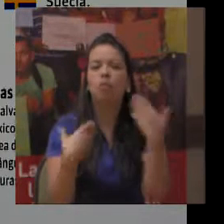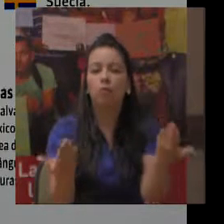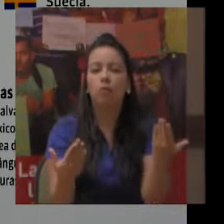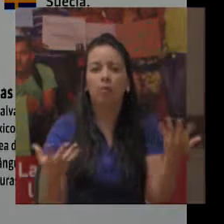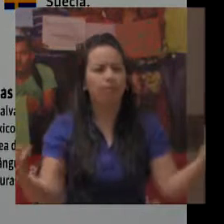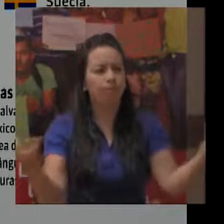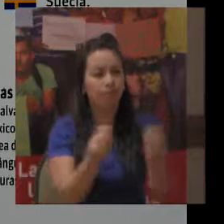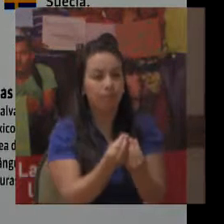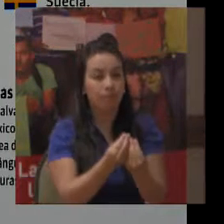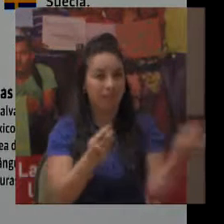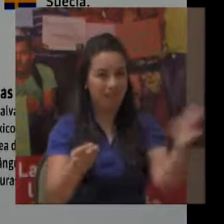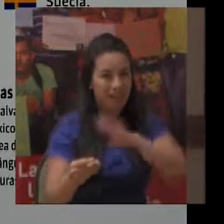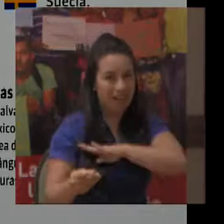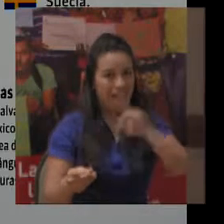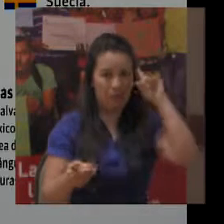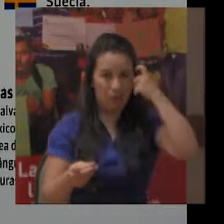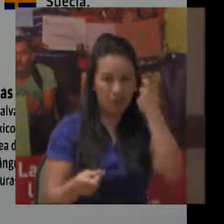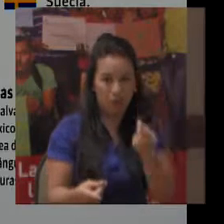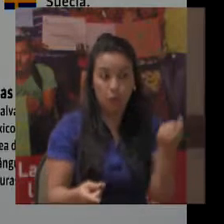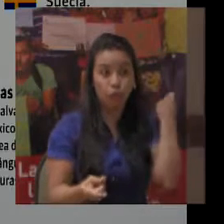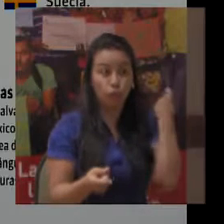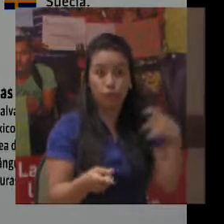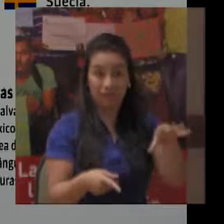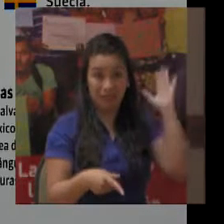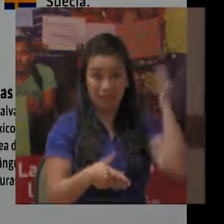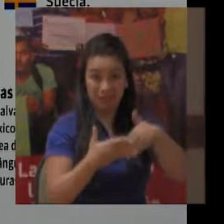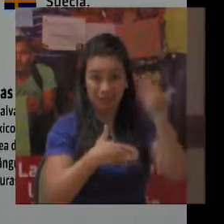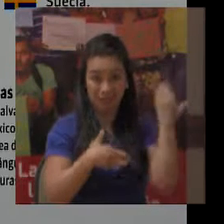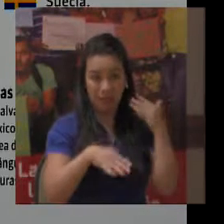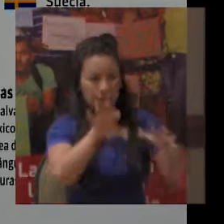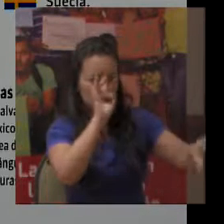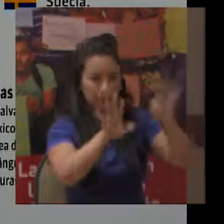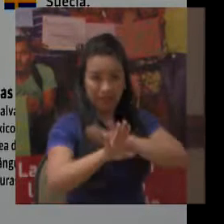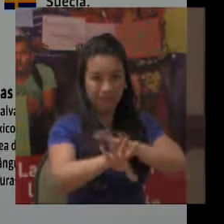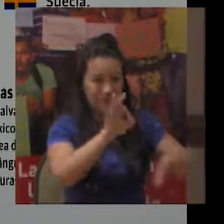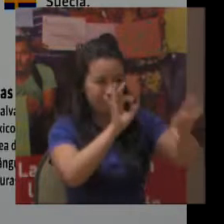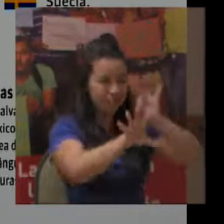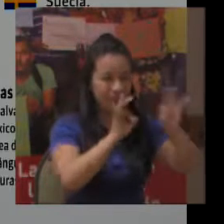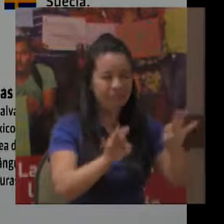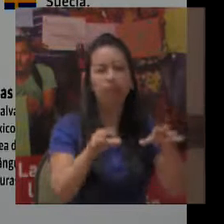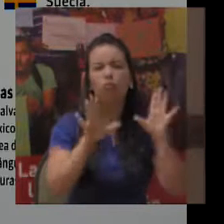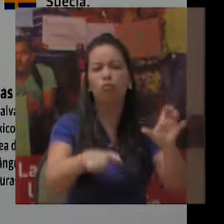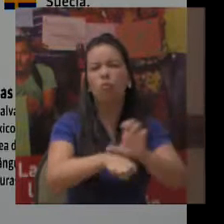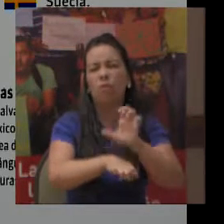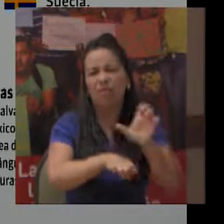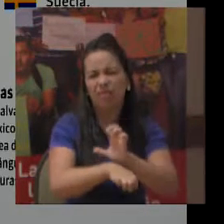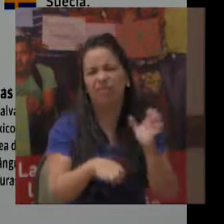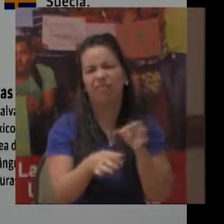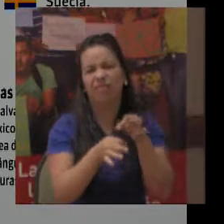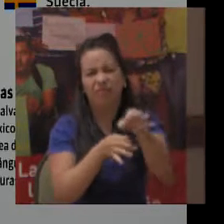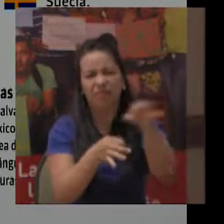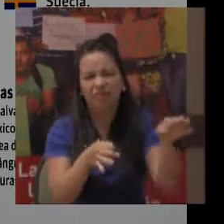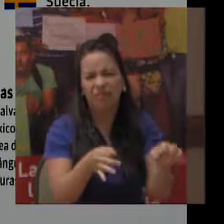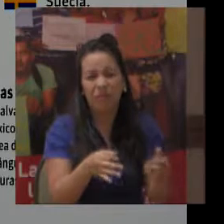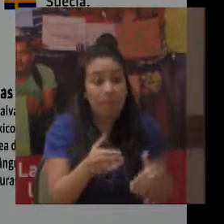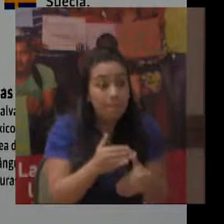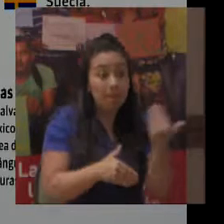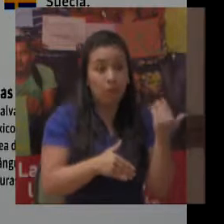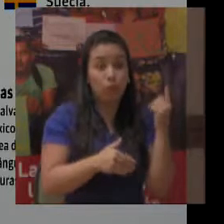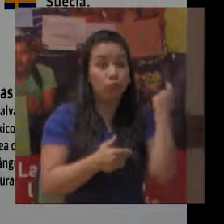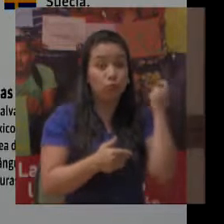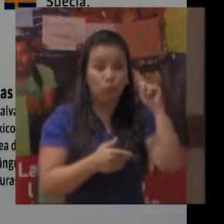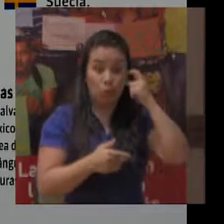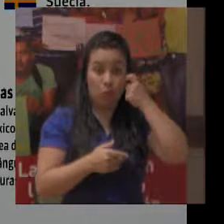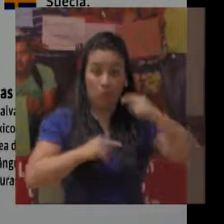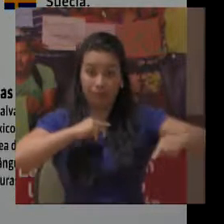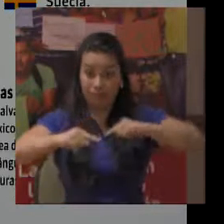nuevas administraciones, con todos los las entidades territoriales que recién se posesionaban para poder generar los